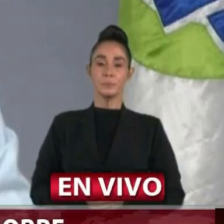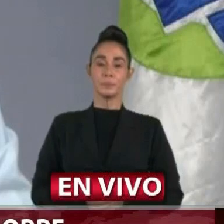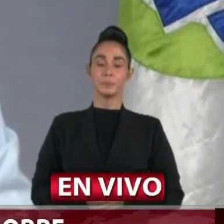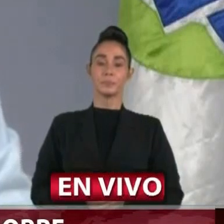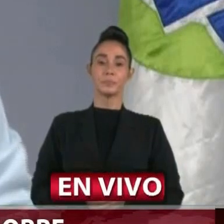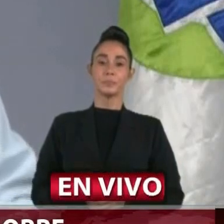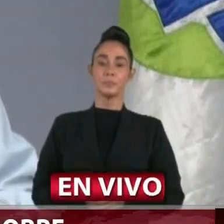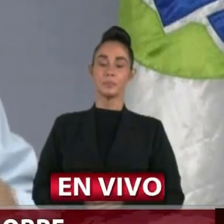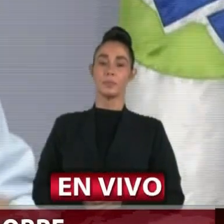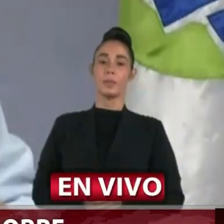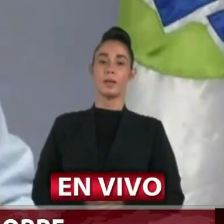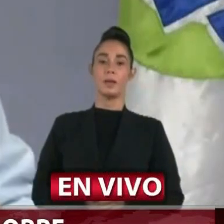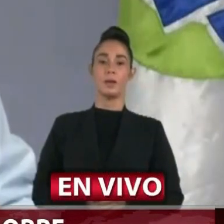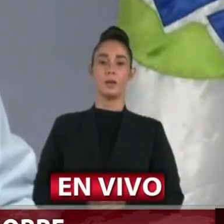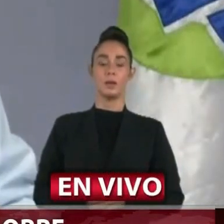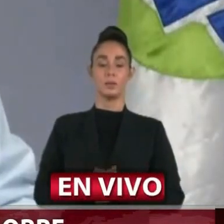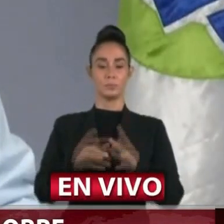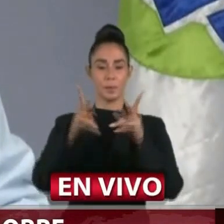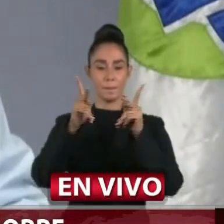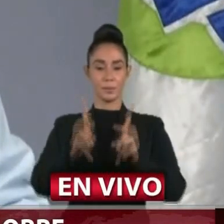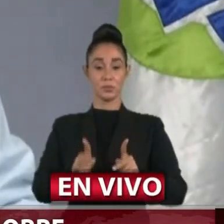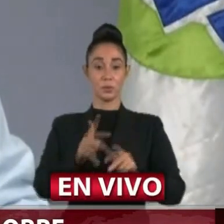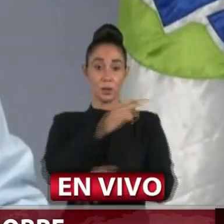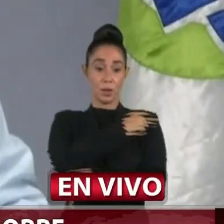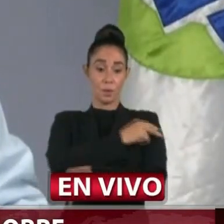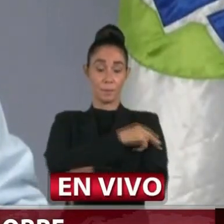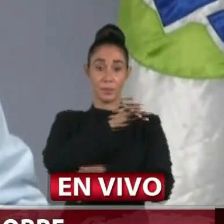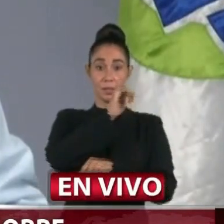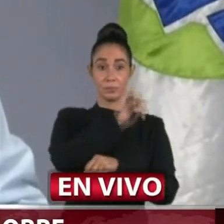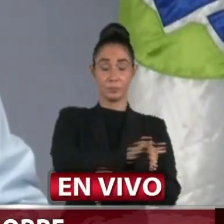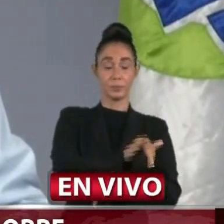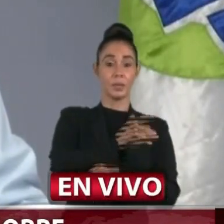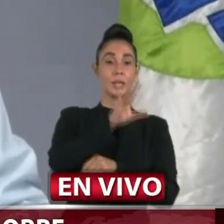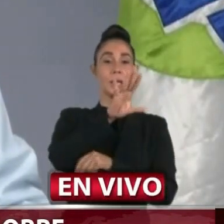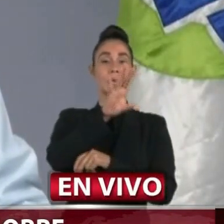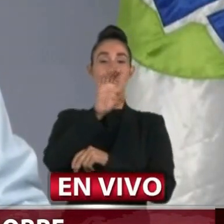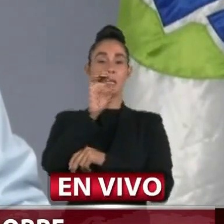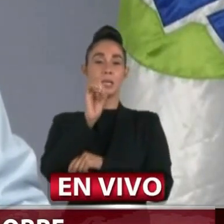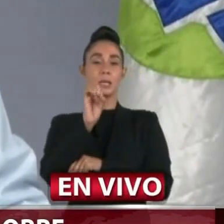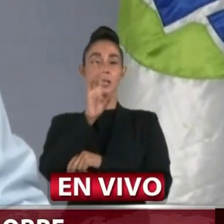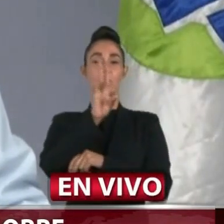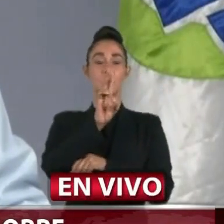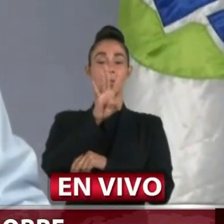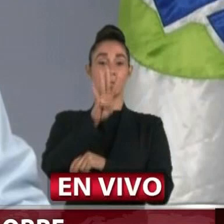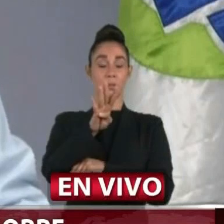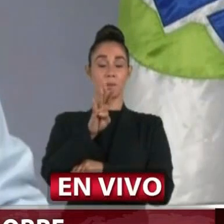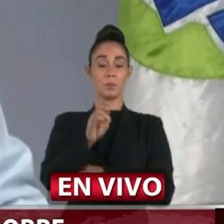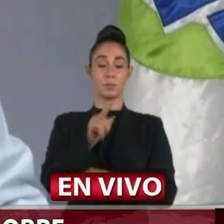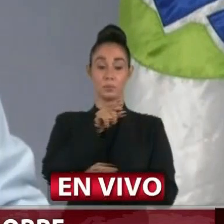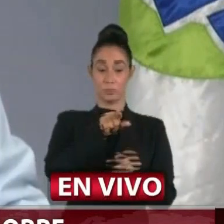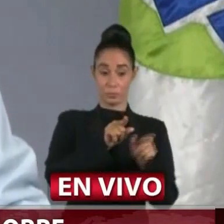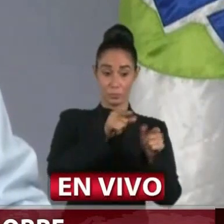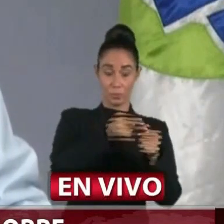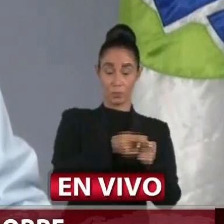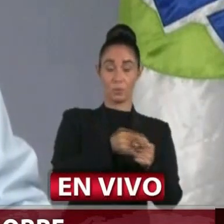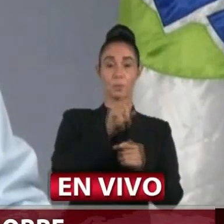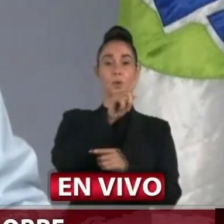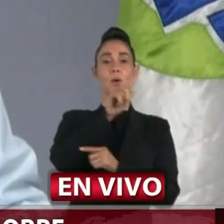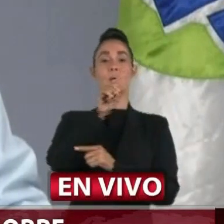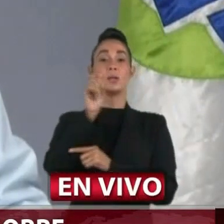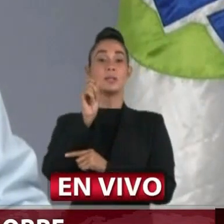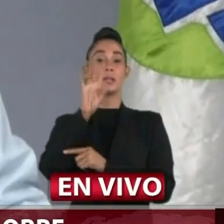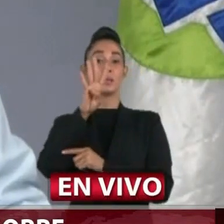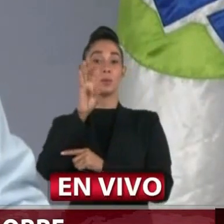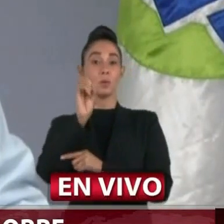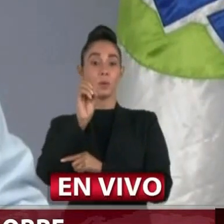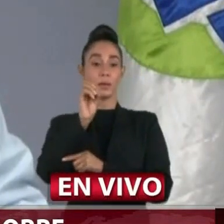son un total de 584, de los cuales 140 están en unidades